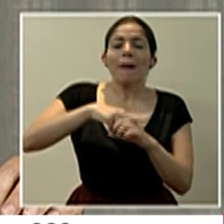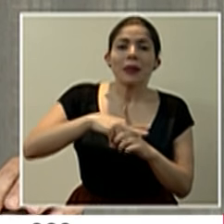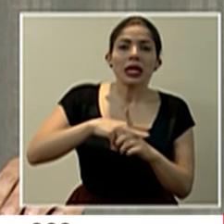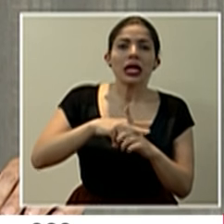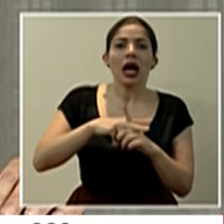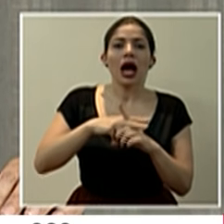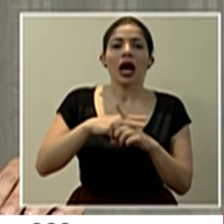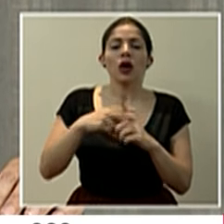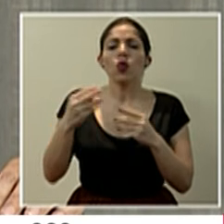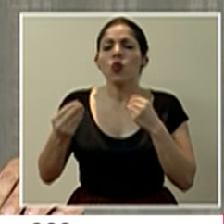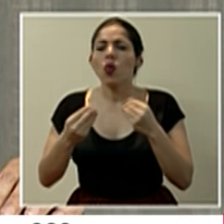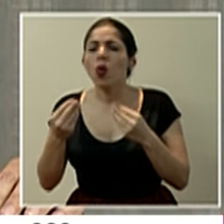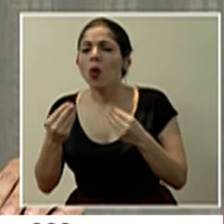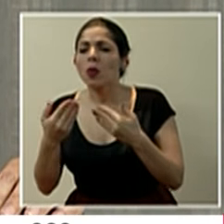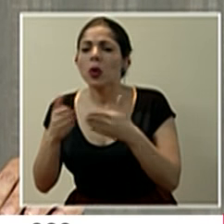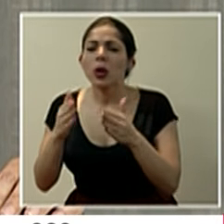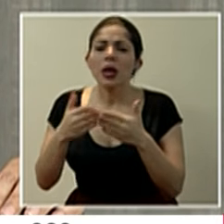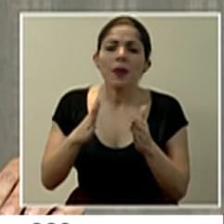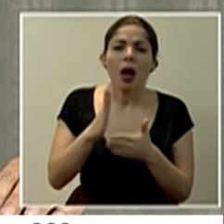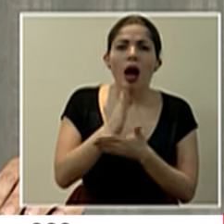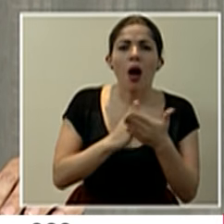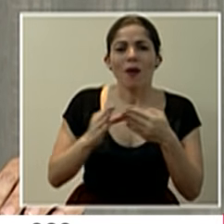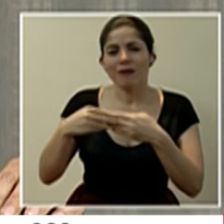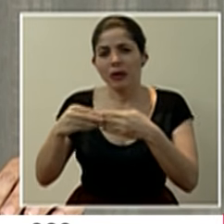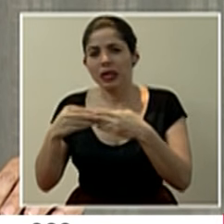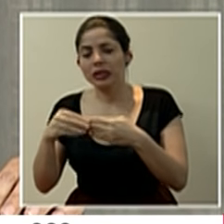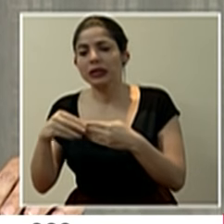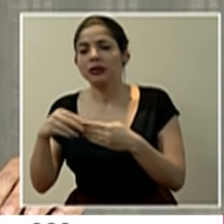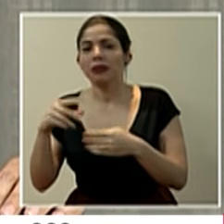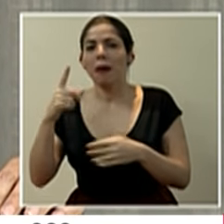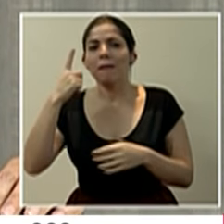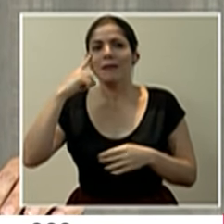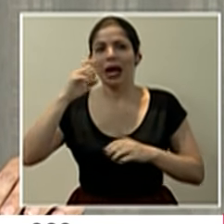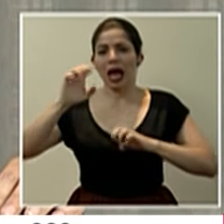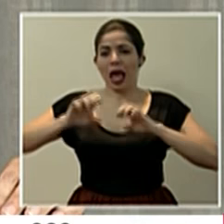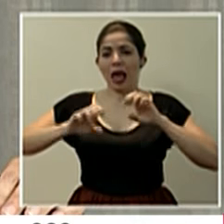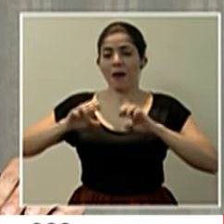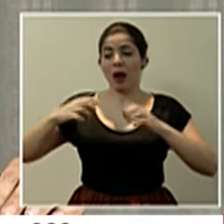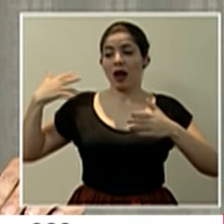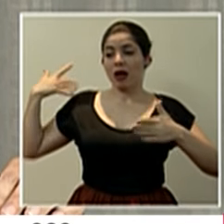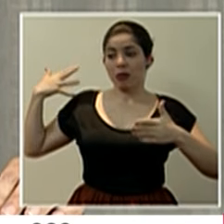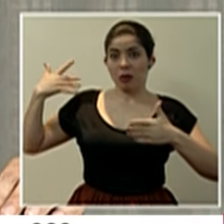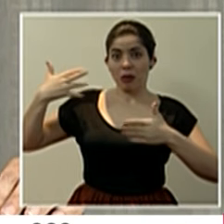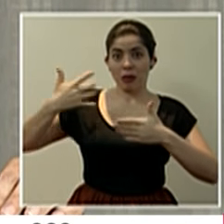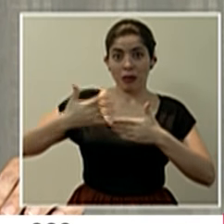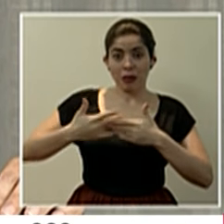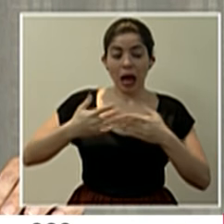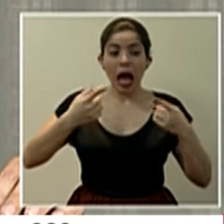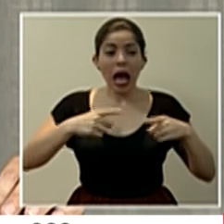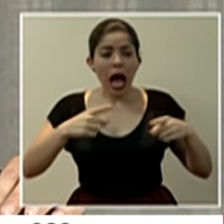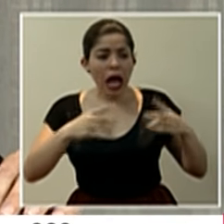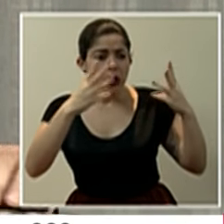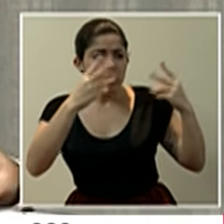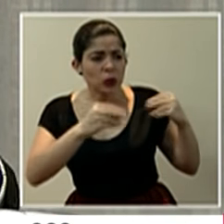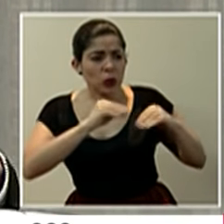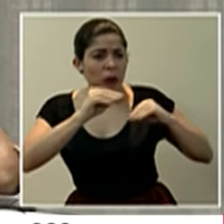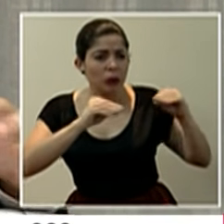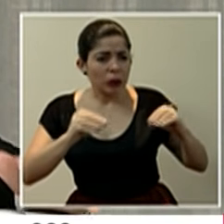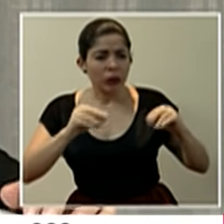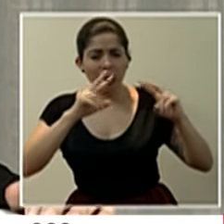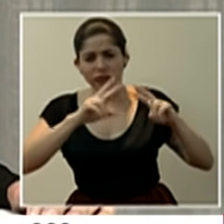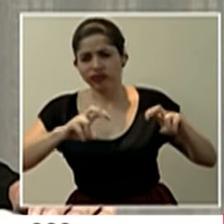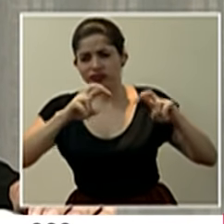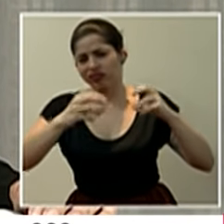de medidas para valorar, de acuerdo a los avances de los casos, contagios y, bueno, una